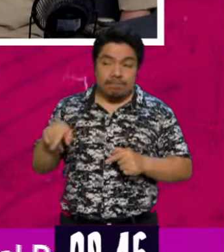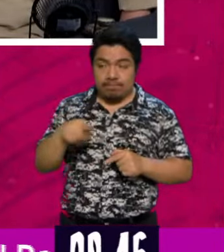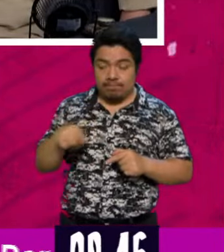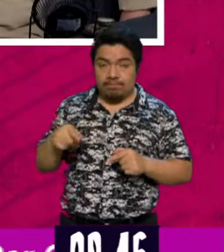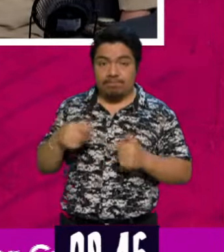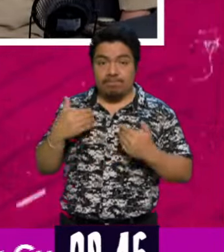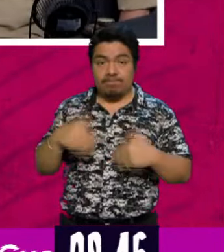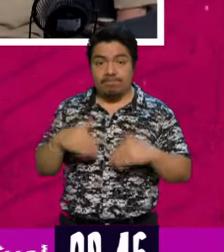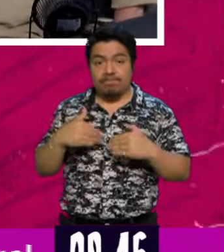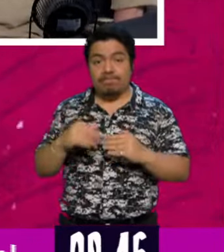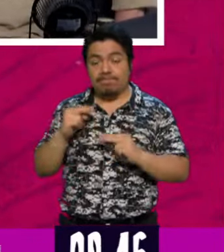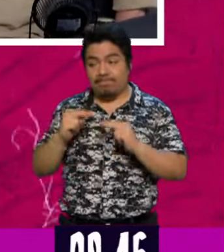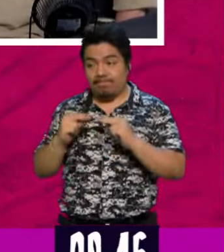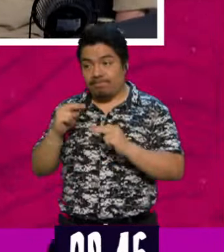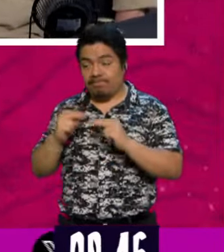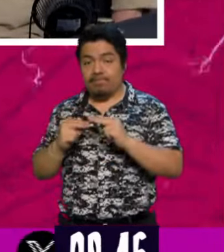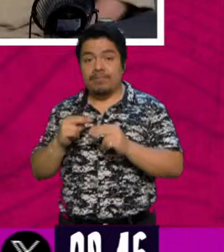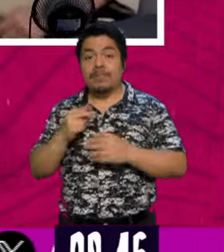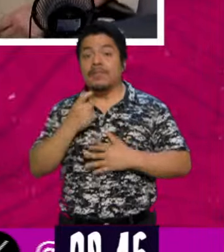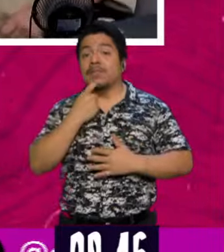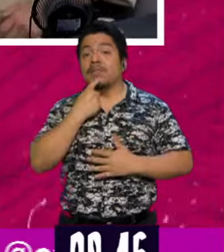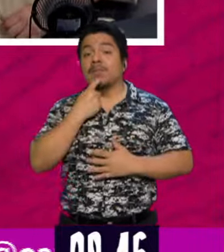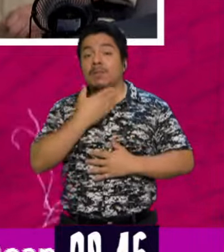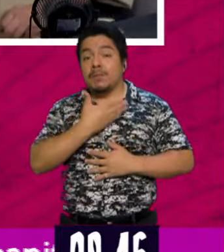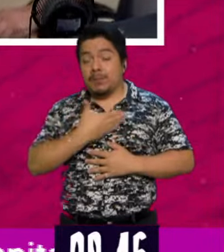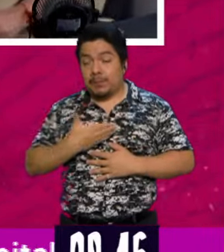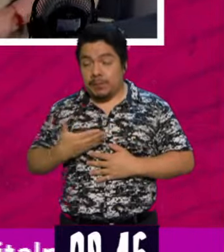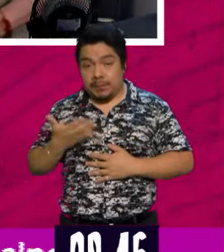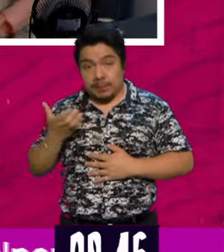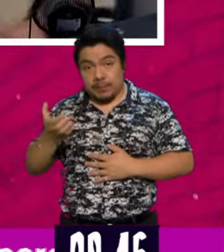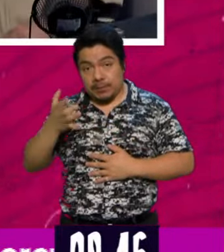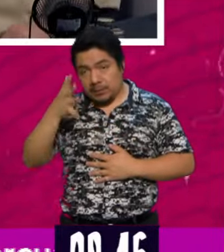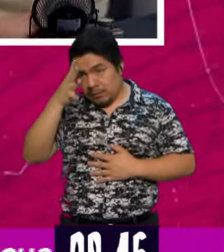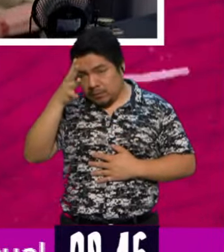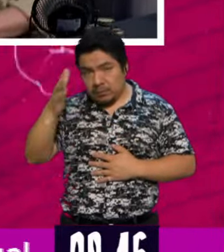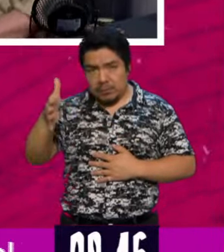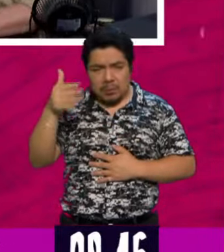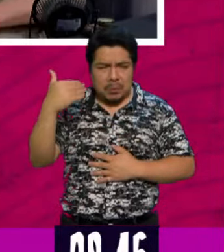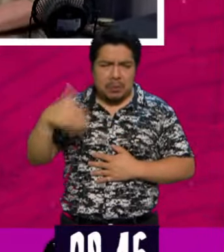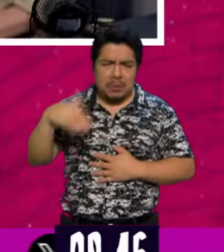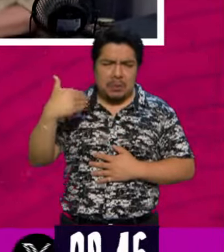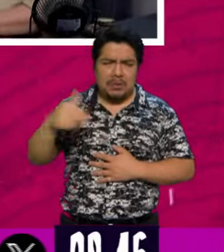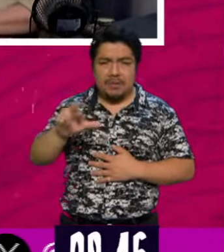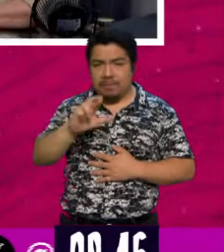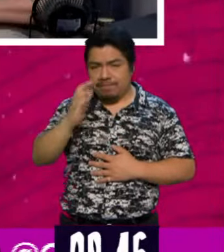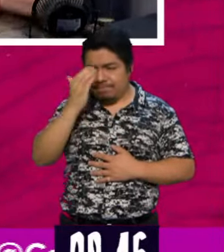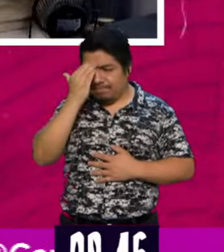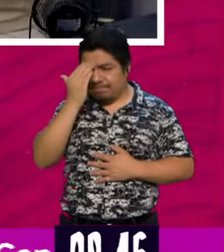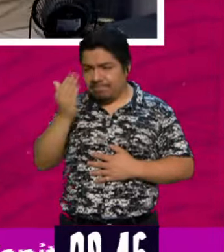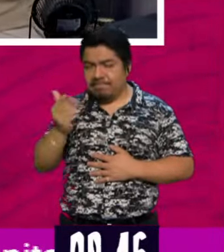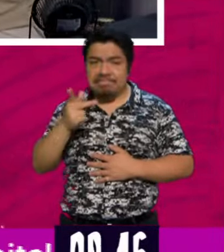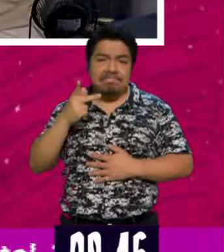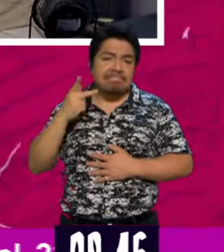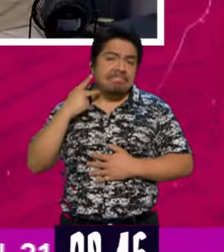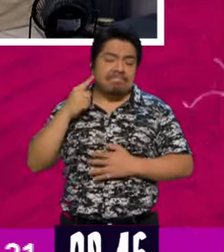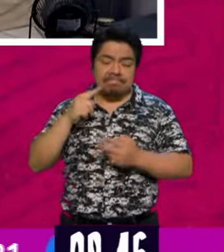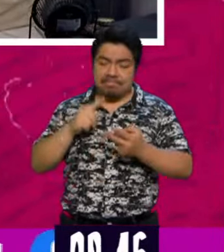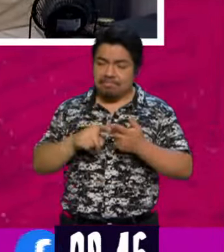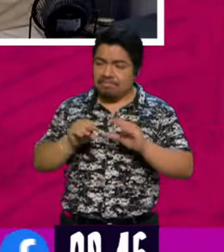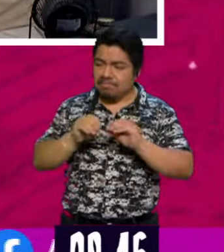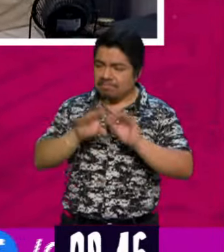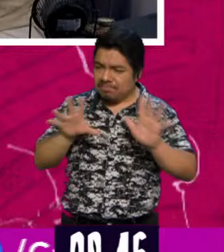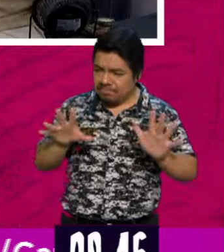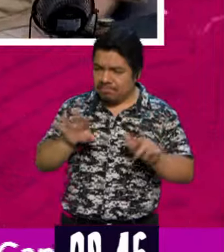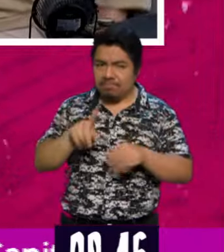gran estadista como, sí, es Andrés Manuel, uh-huh, López Obrador, su oficio político, su claridad y sobre